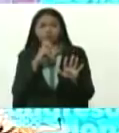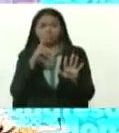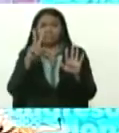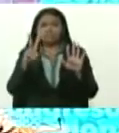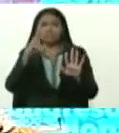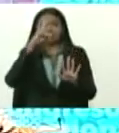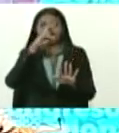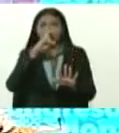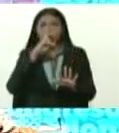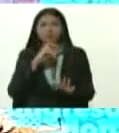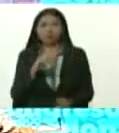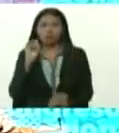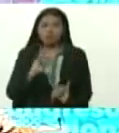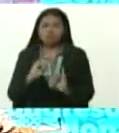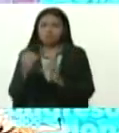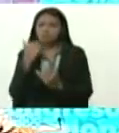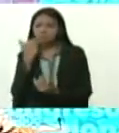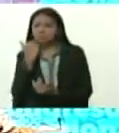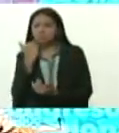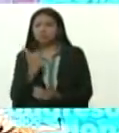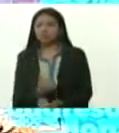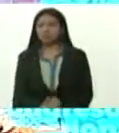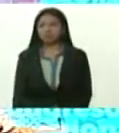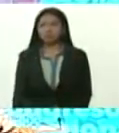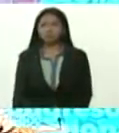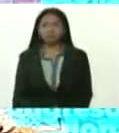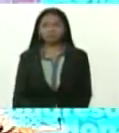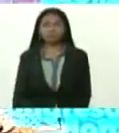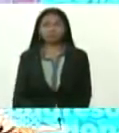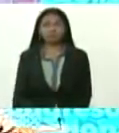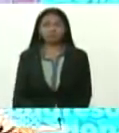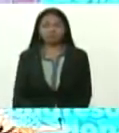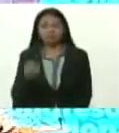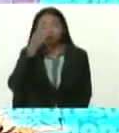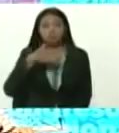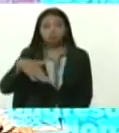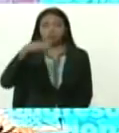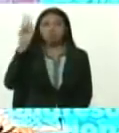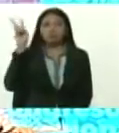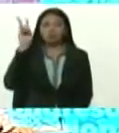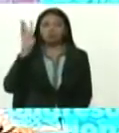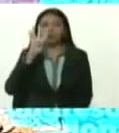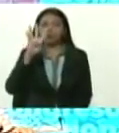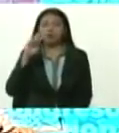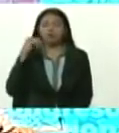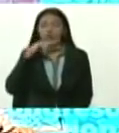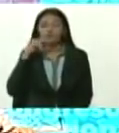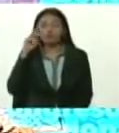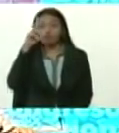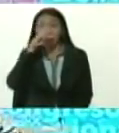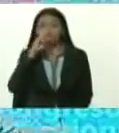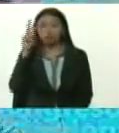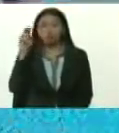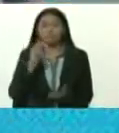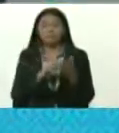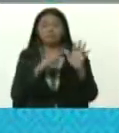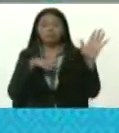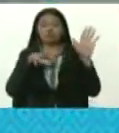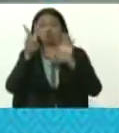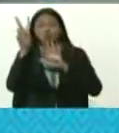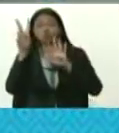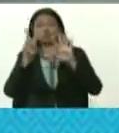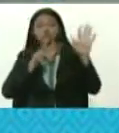siete años, aquí mismo cerca, el pueblo de Venezuela, aquel 4 de octubre del año 2012,